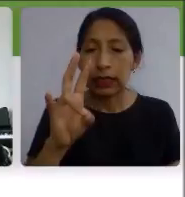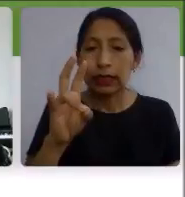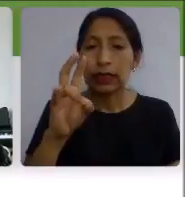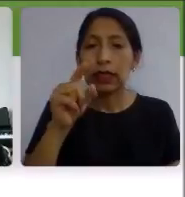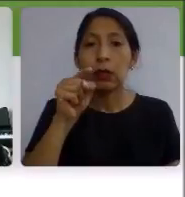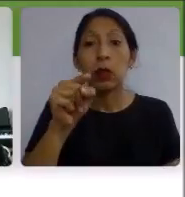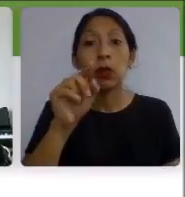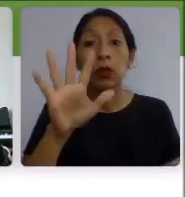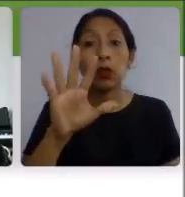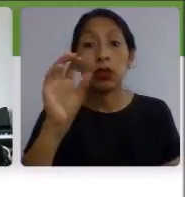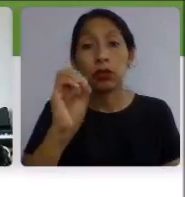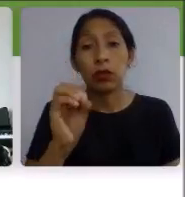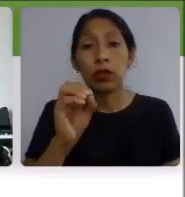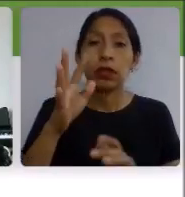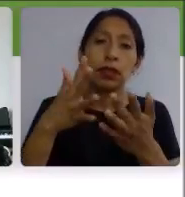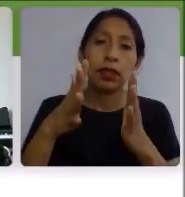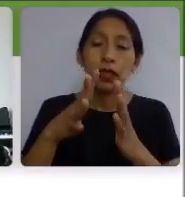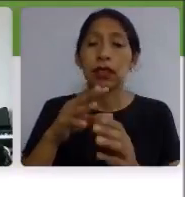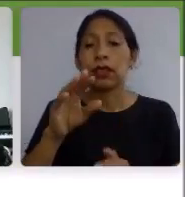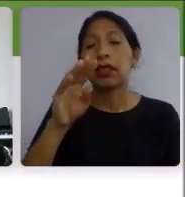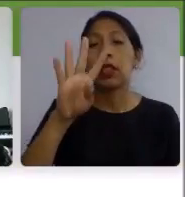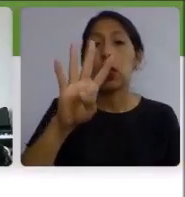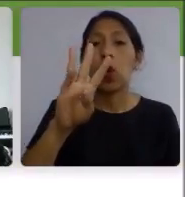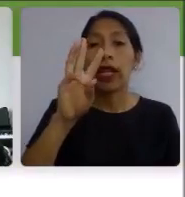67.5%, es decir, 46 millones